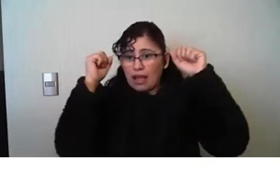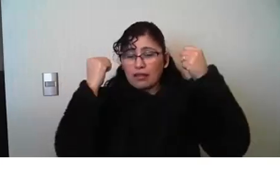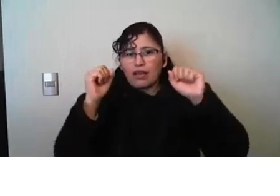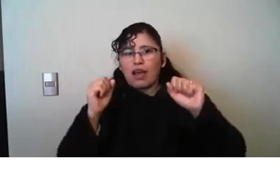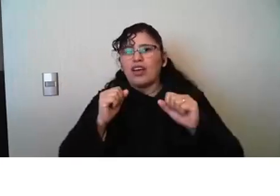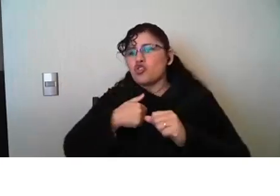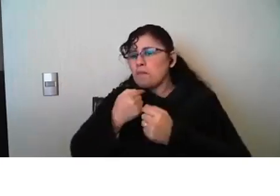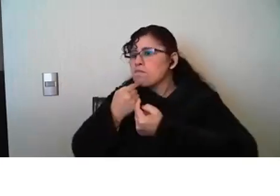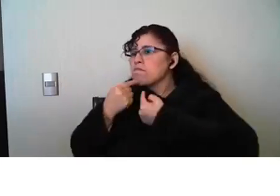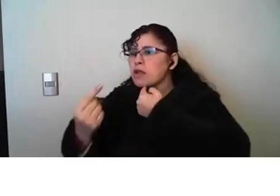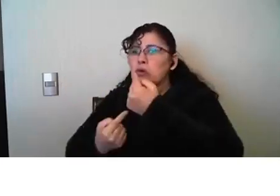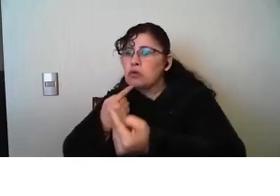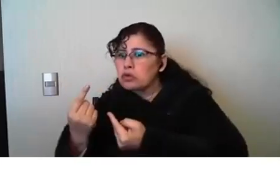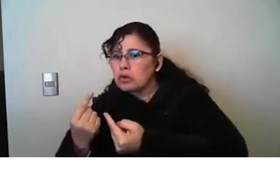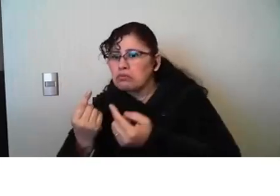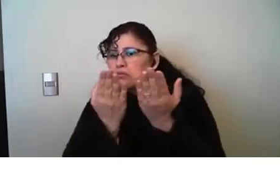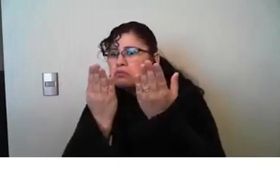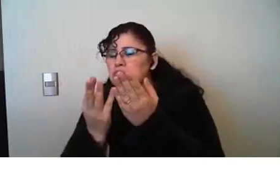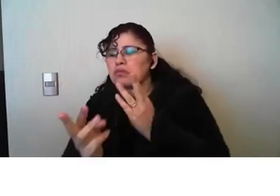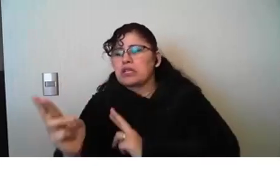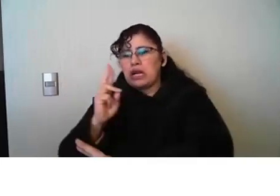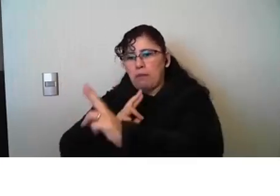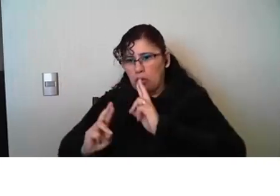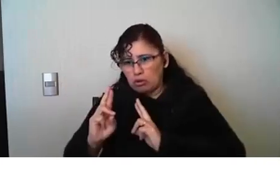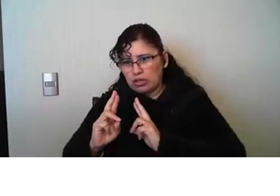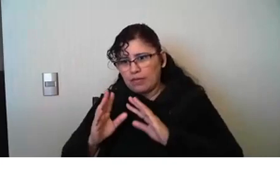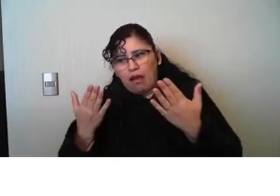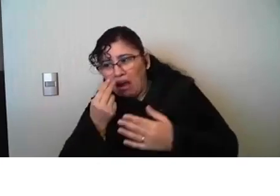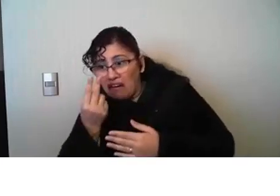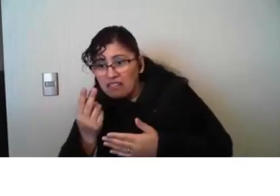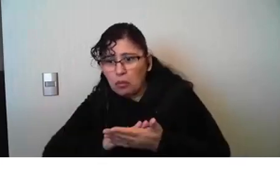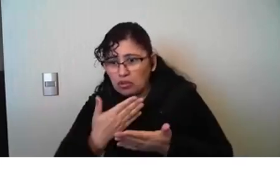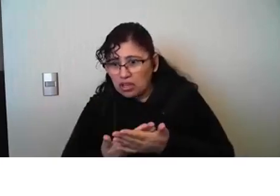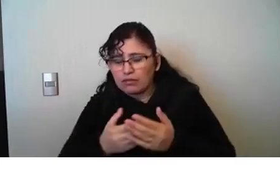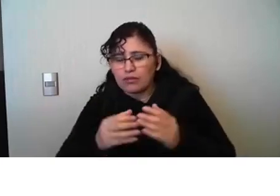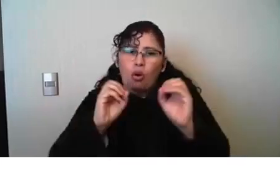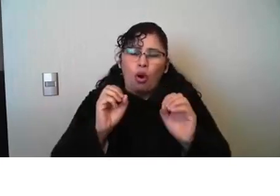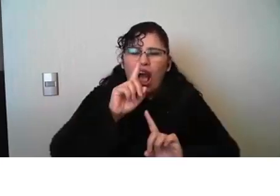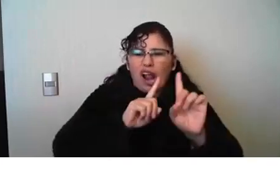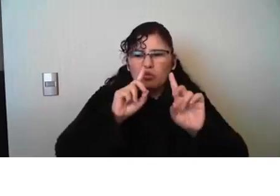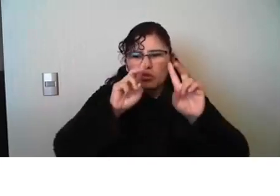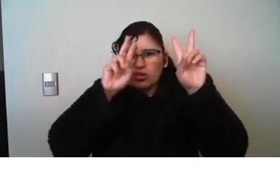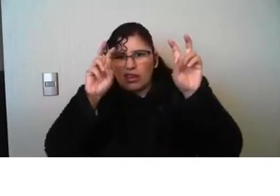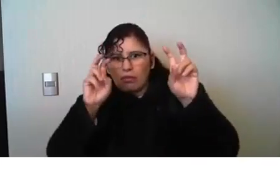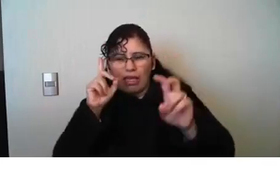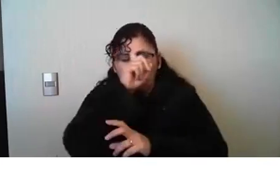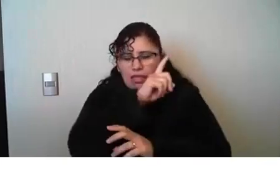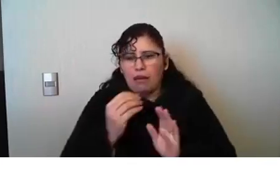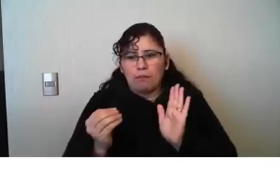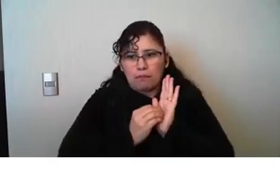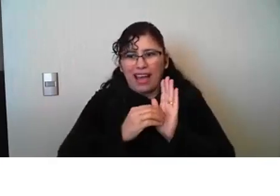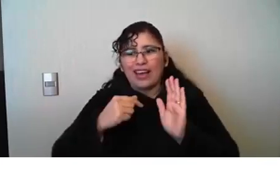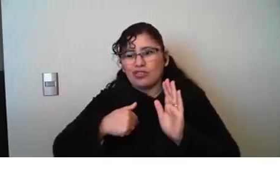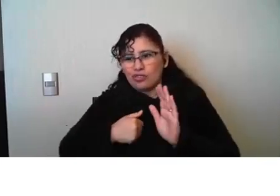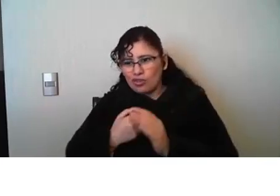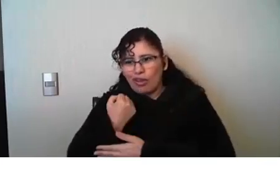cuáles son o si están estudiando al día o cuáles son los contenidos que más le han dificultado, ¿ya?